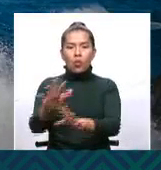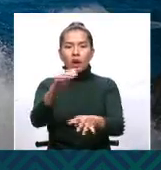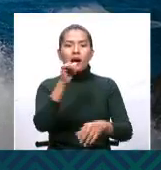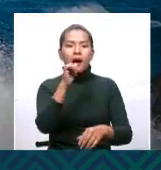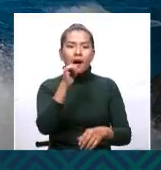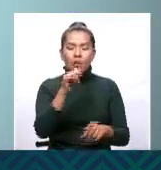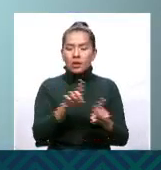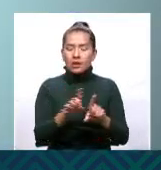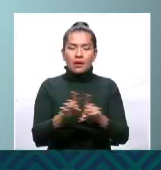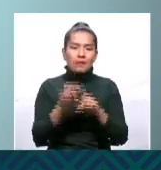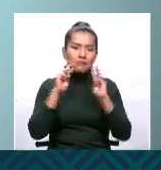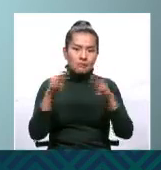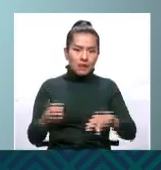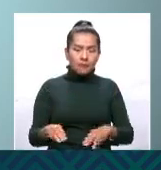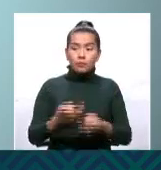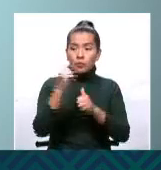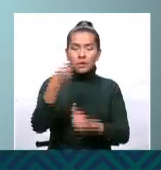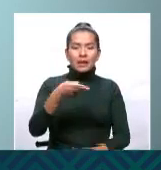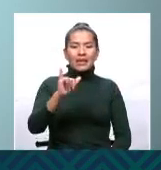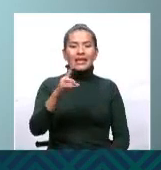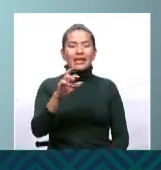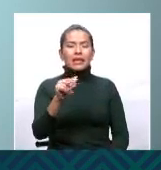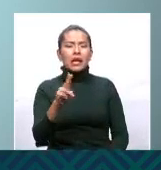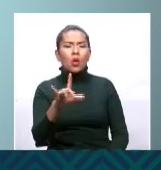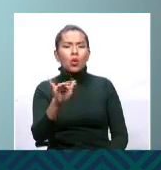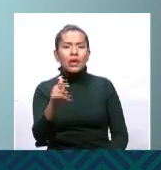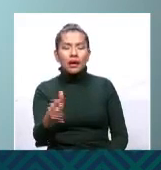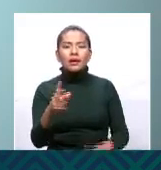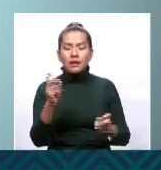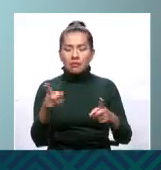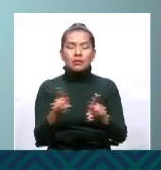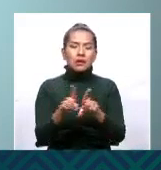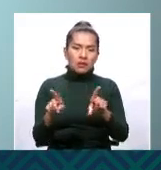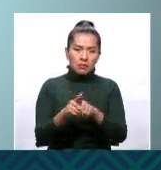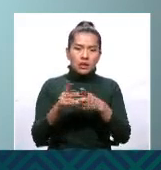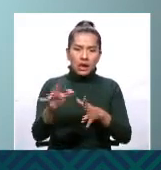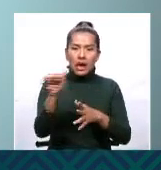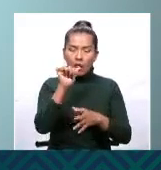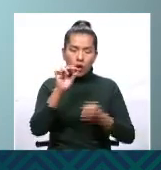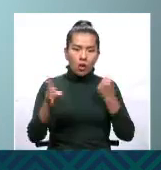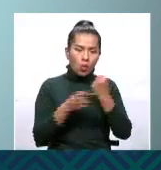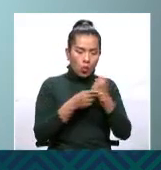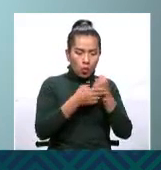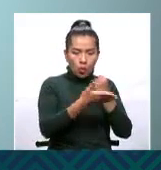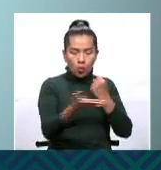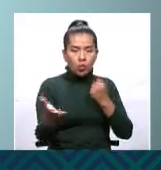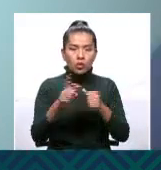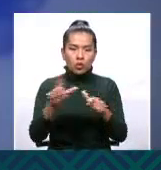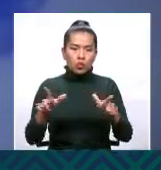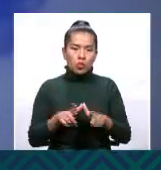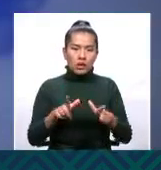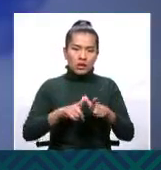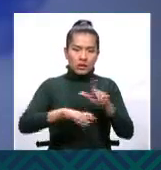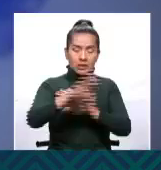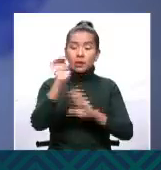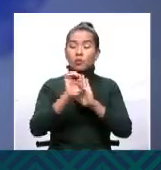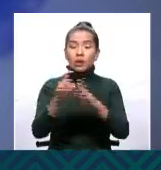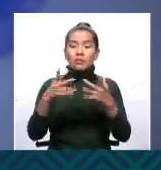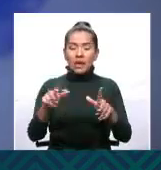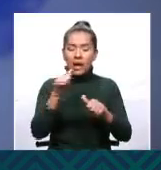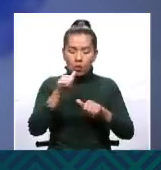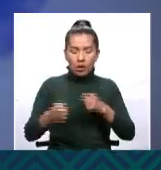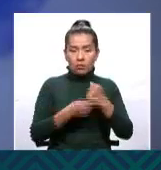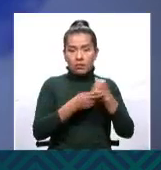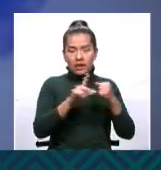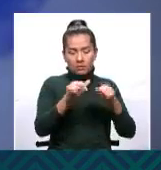las mareas. La energía hidráulica proviene a partir del agua que se almacenan en los cuerpos celestes. Por ejemplo, en las presas las